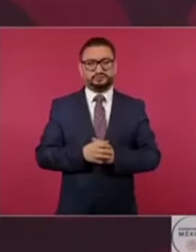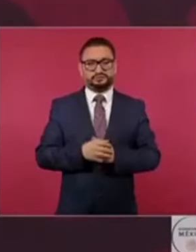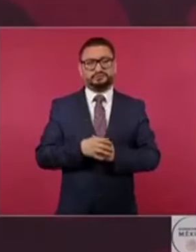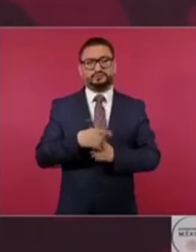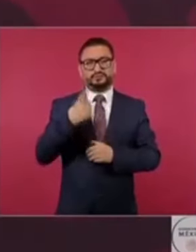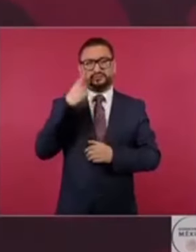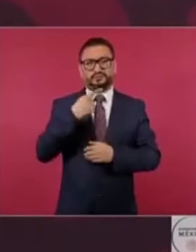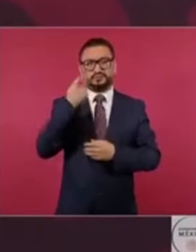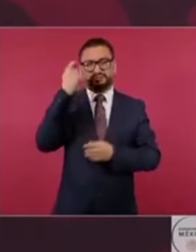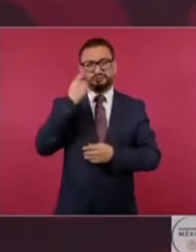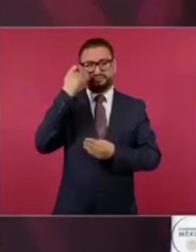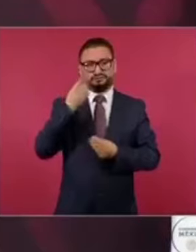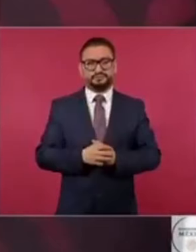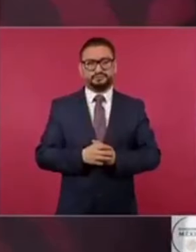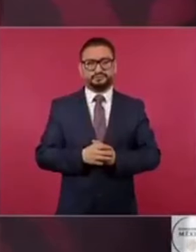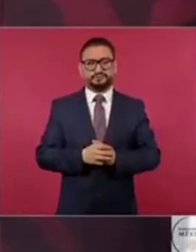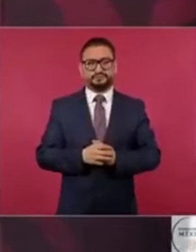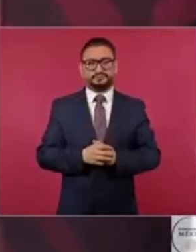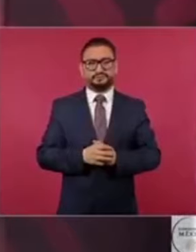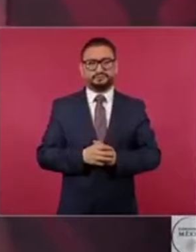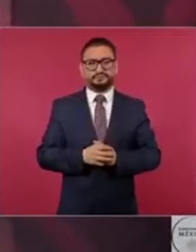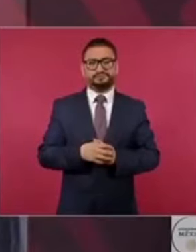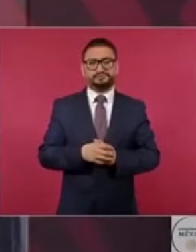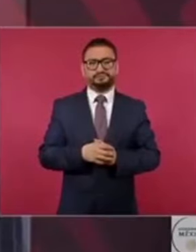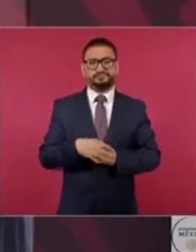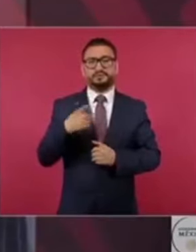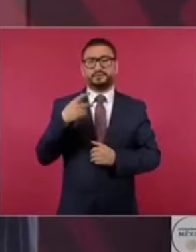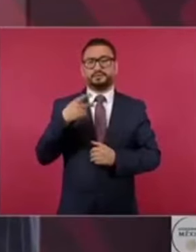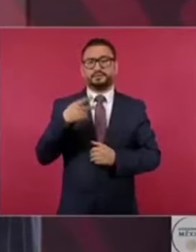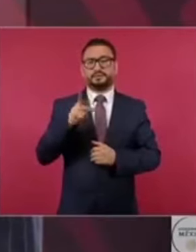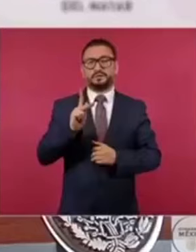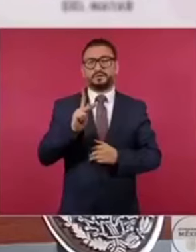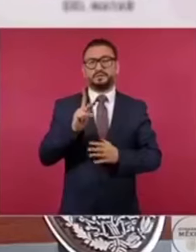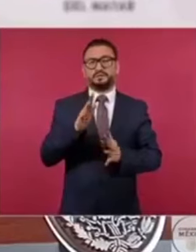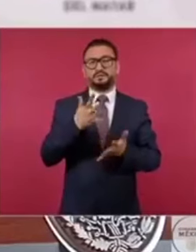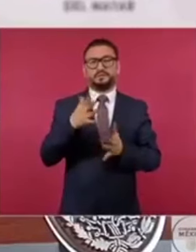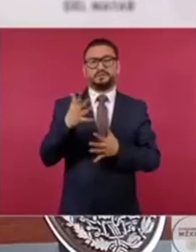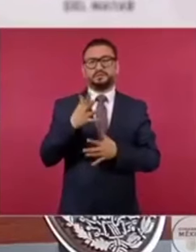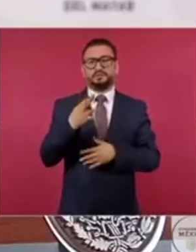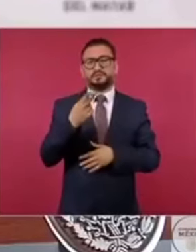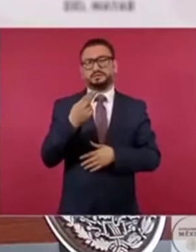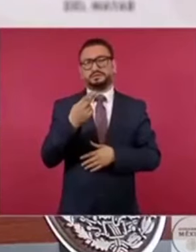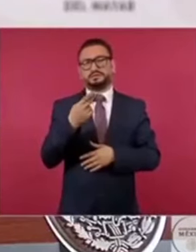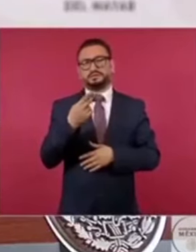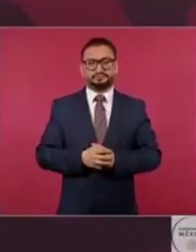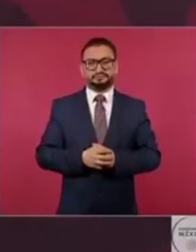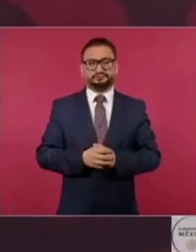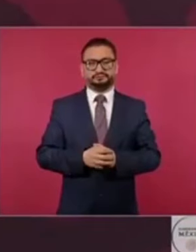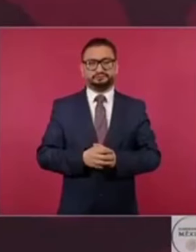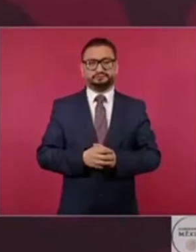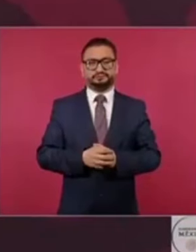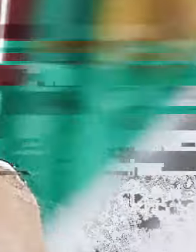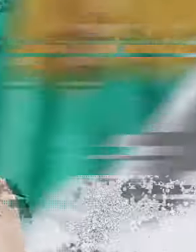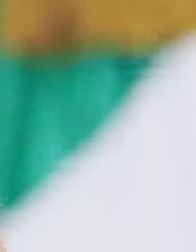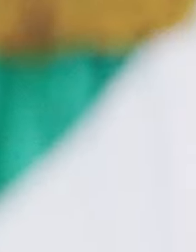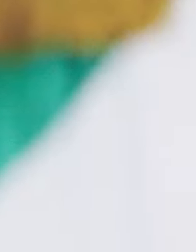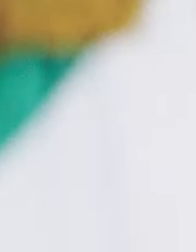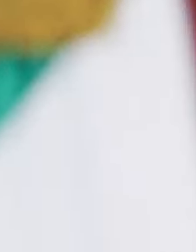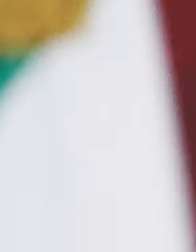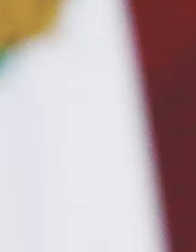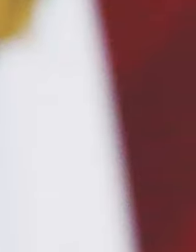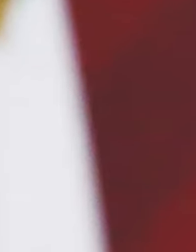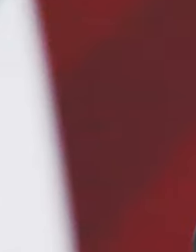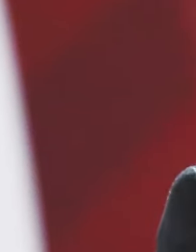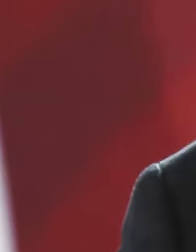a recibir una pensión de list Pero va a ser como de 25 30,000 pesos mensual sin